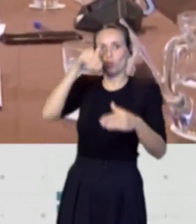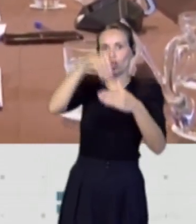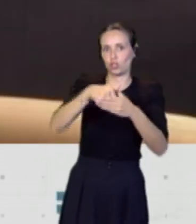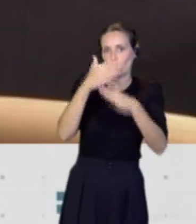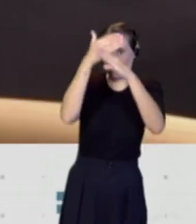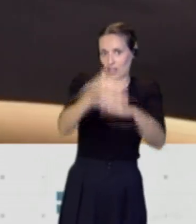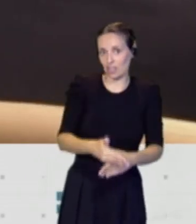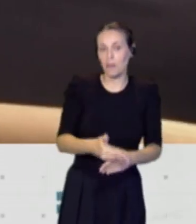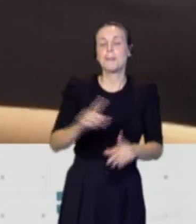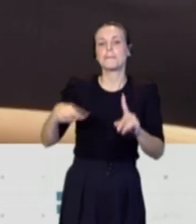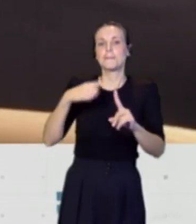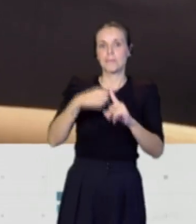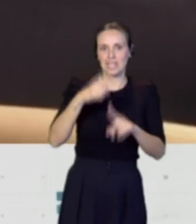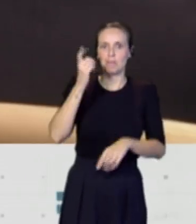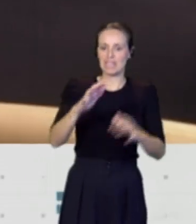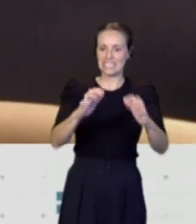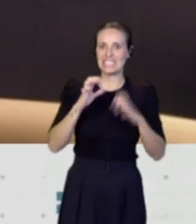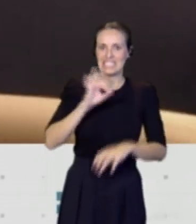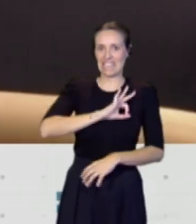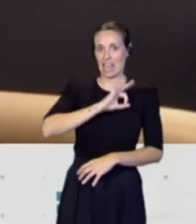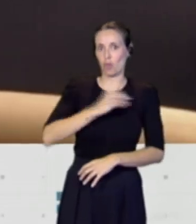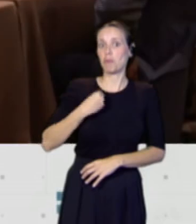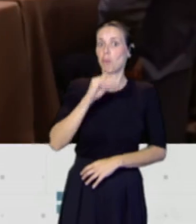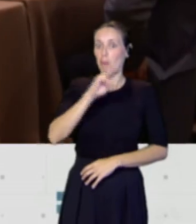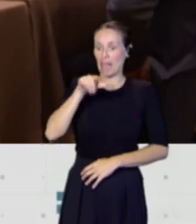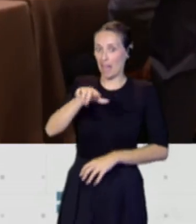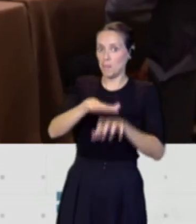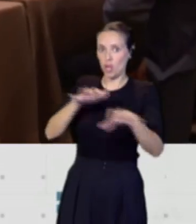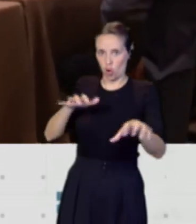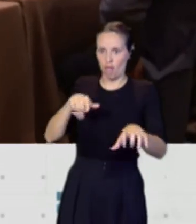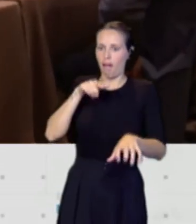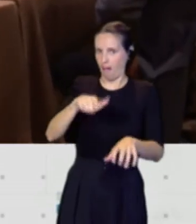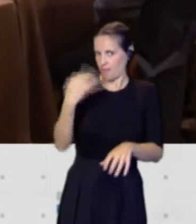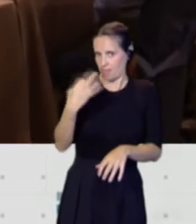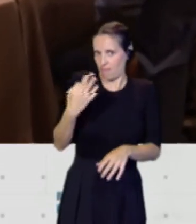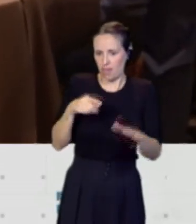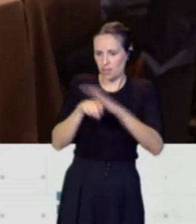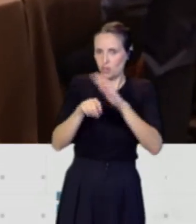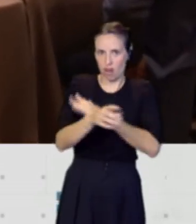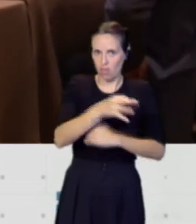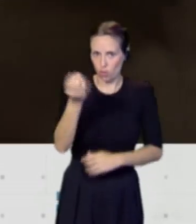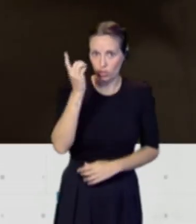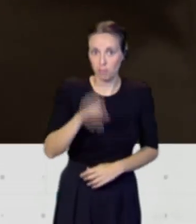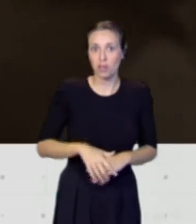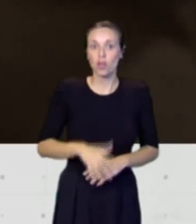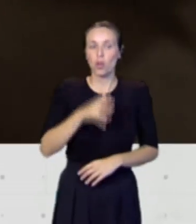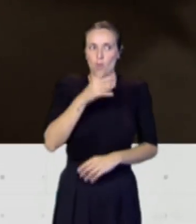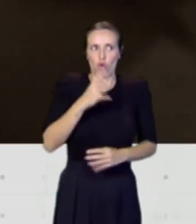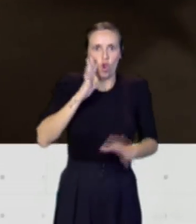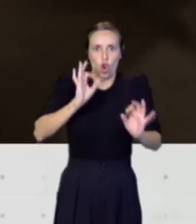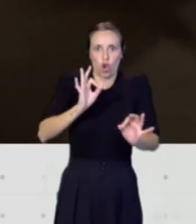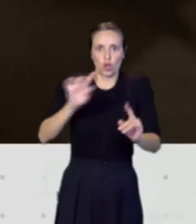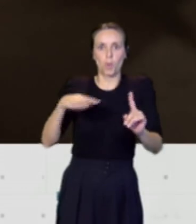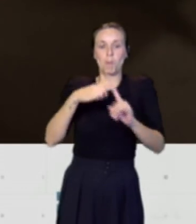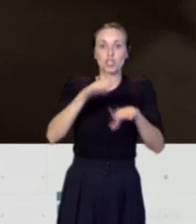en el trámite en el Senado en el que el Partido Popular tiene mayoría absoluta. Por tanto, no solamente por congruencia, por su posición en el Gobierno de Canarias y